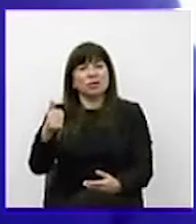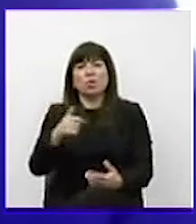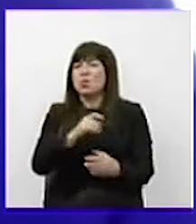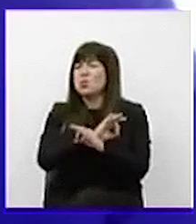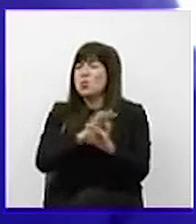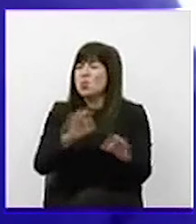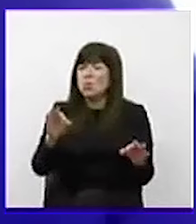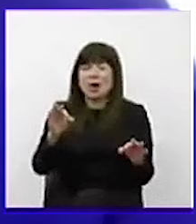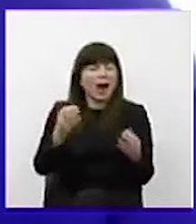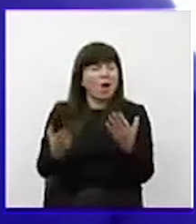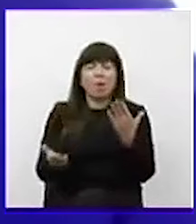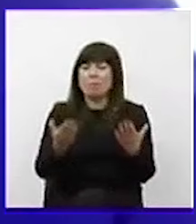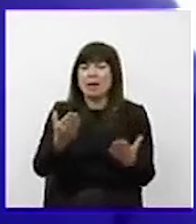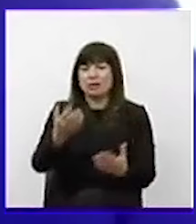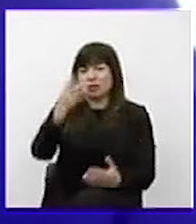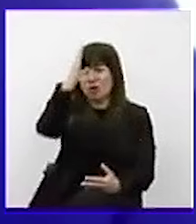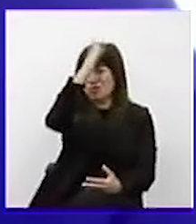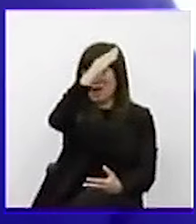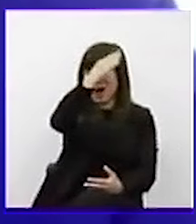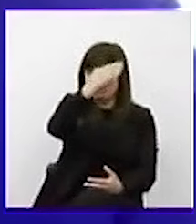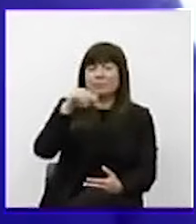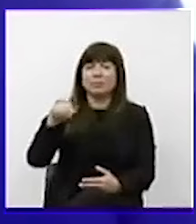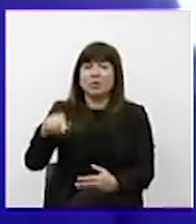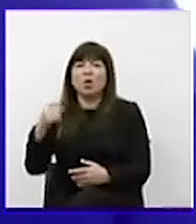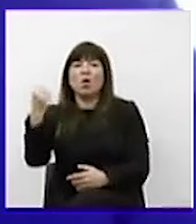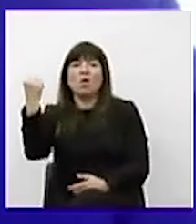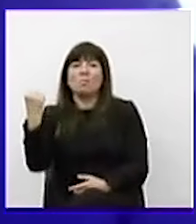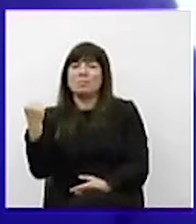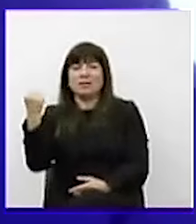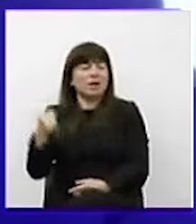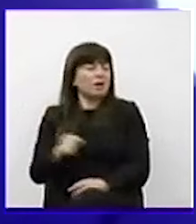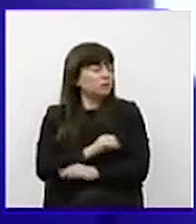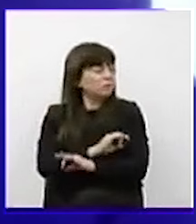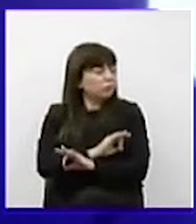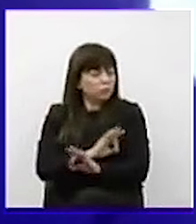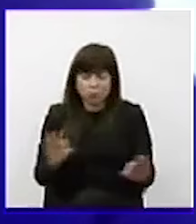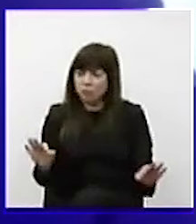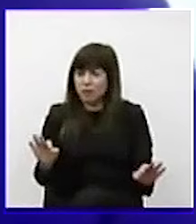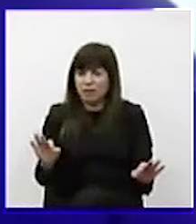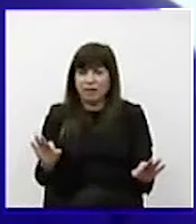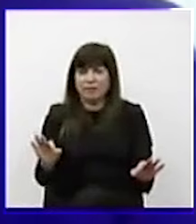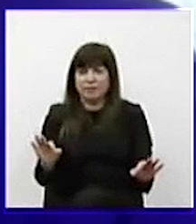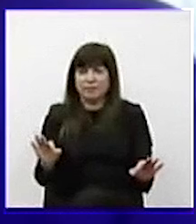Piñera, jamás. Dije que en una cosa particular, que era la estrategia de salida,